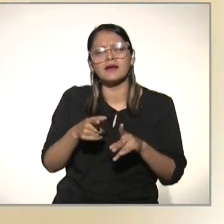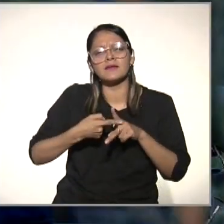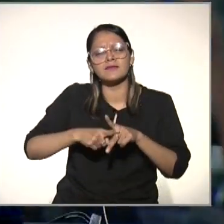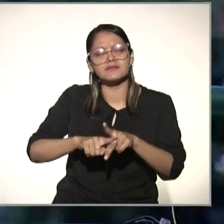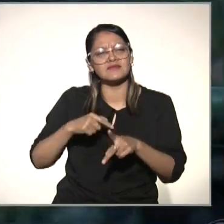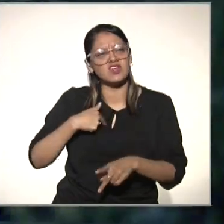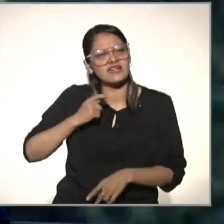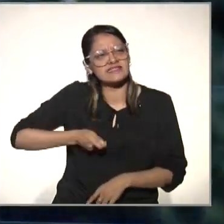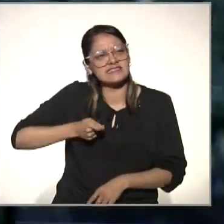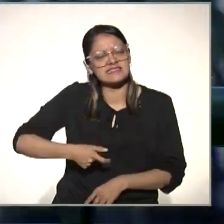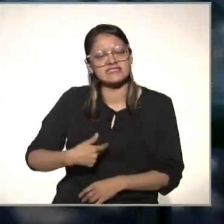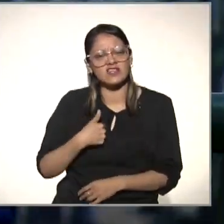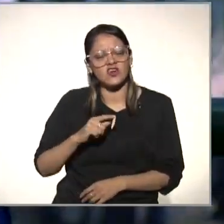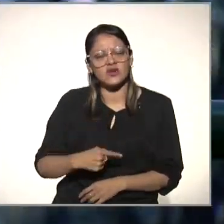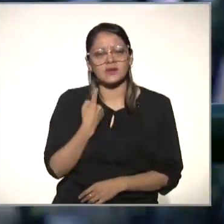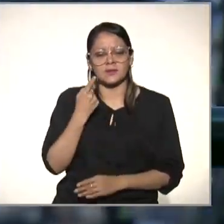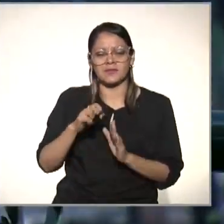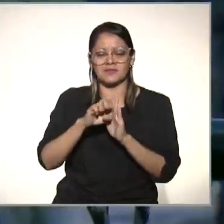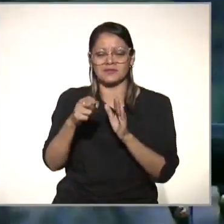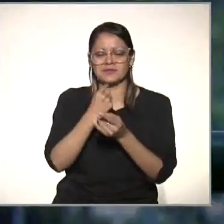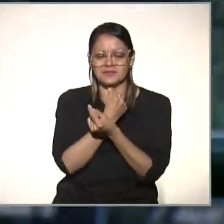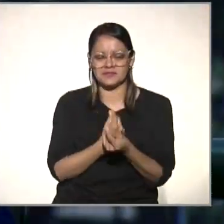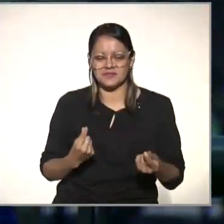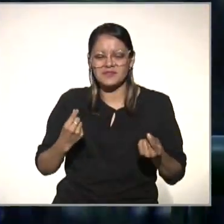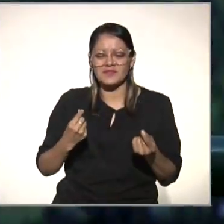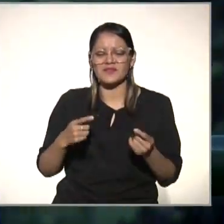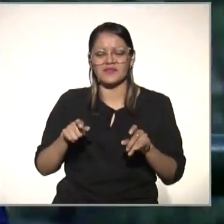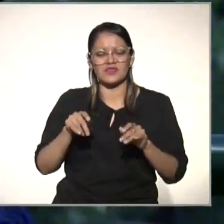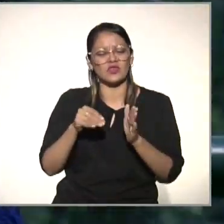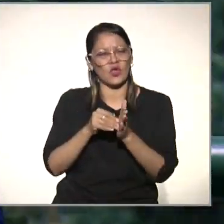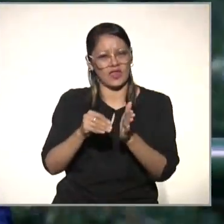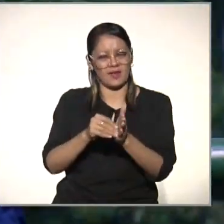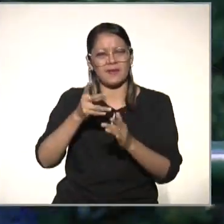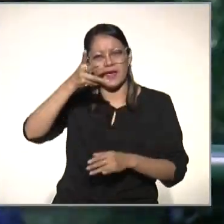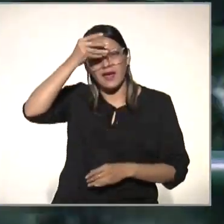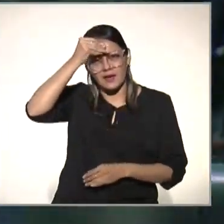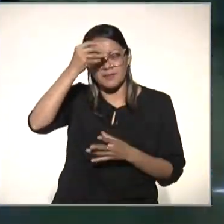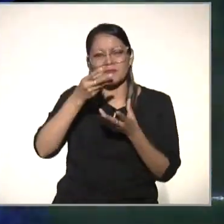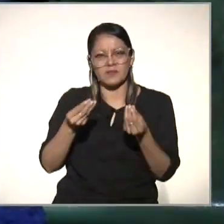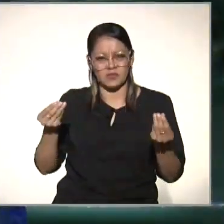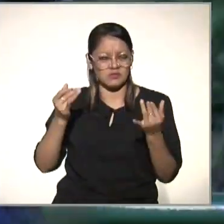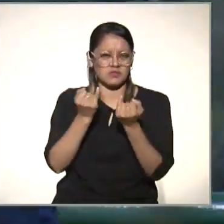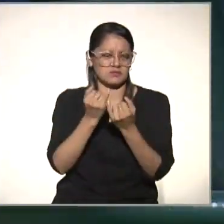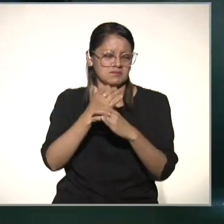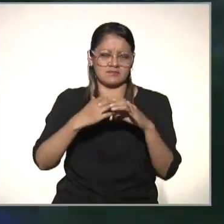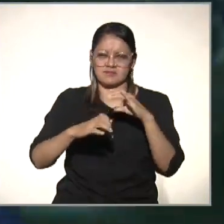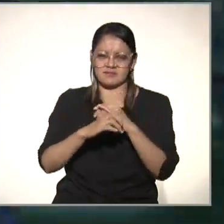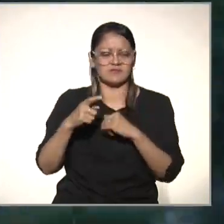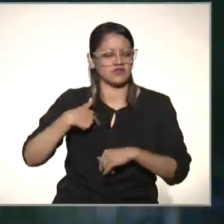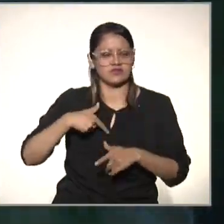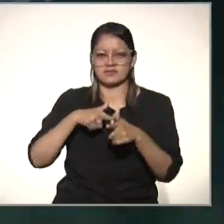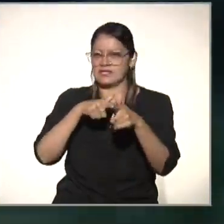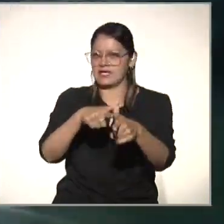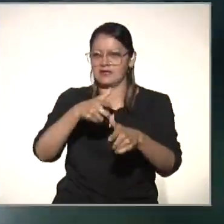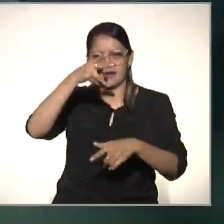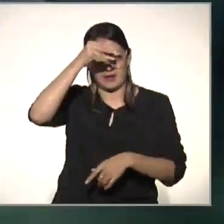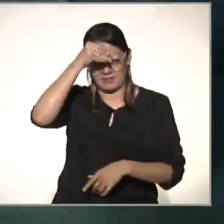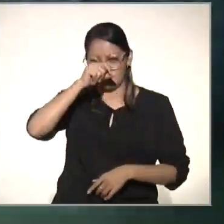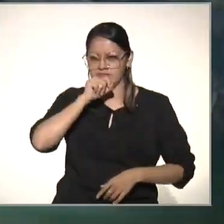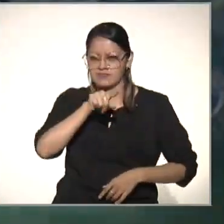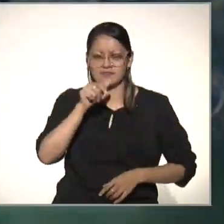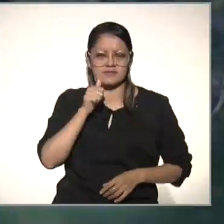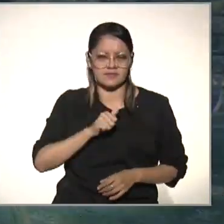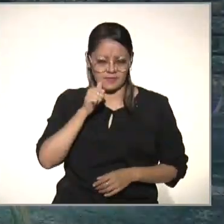es. Además es en un niño que está todavía mucho aprendiendo, ¿no? Muchas cosas que seguimos aprendiendo al final de la